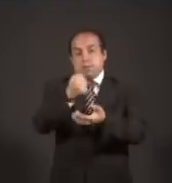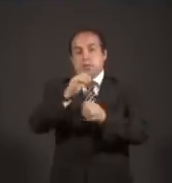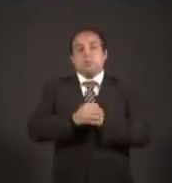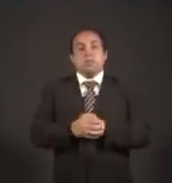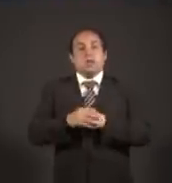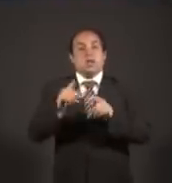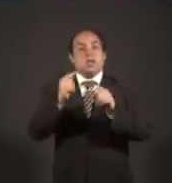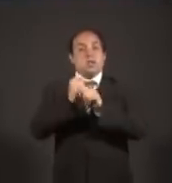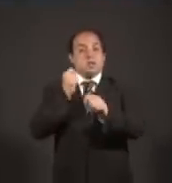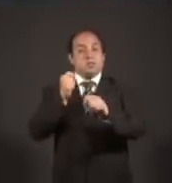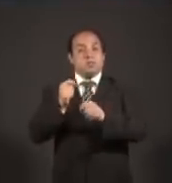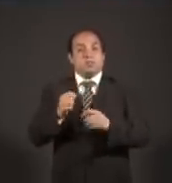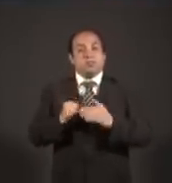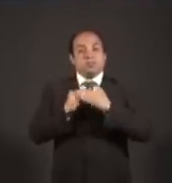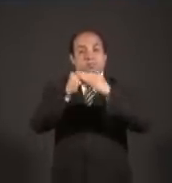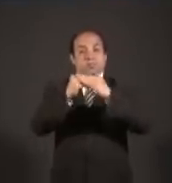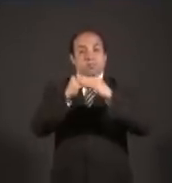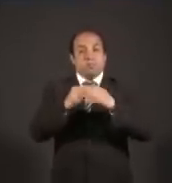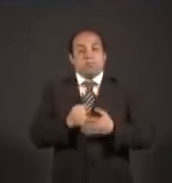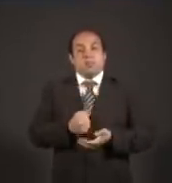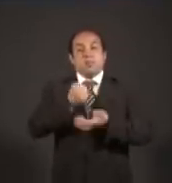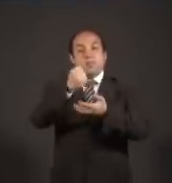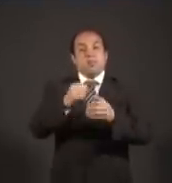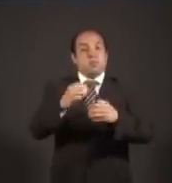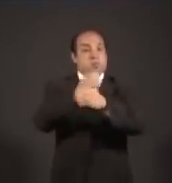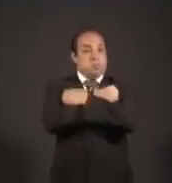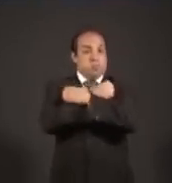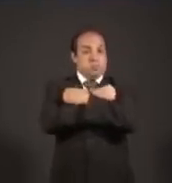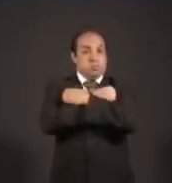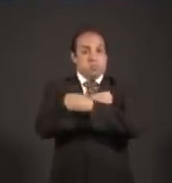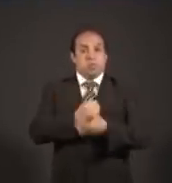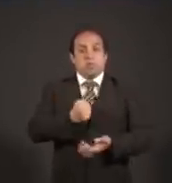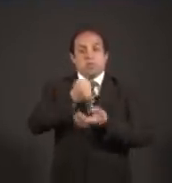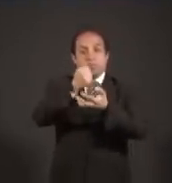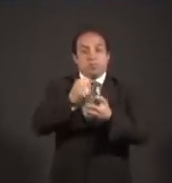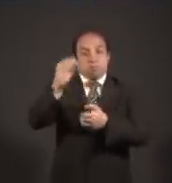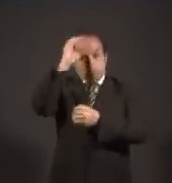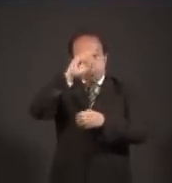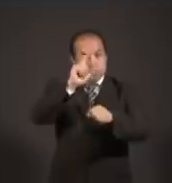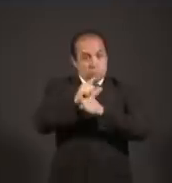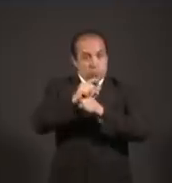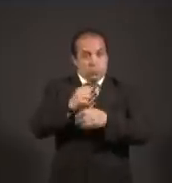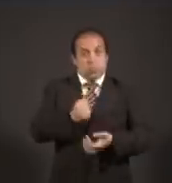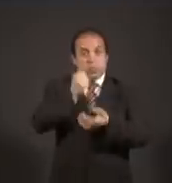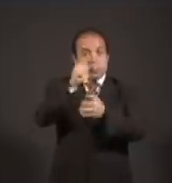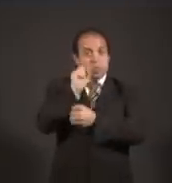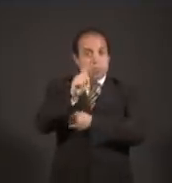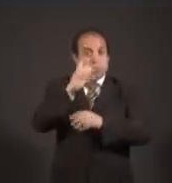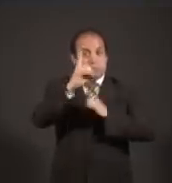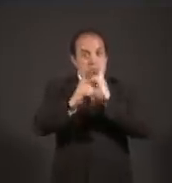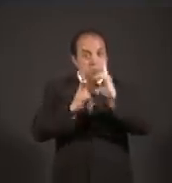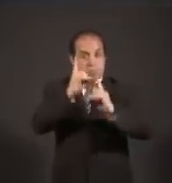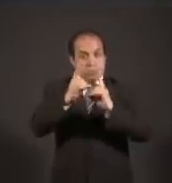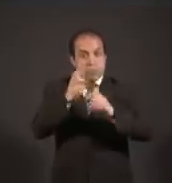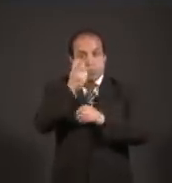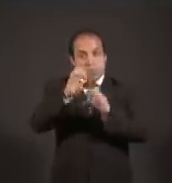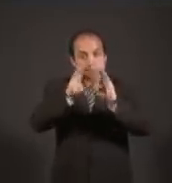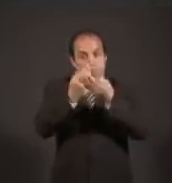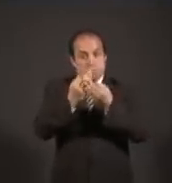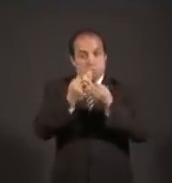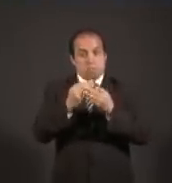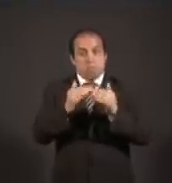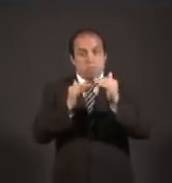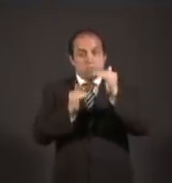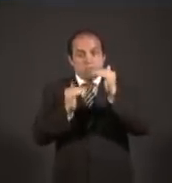sustentable, invertimos en educación, invertimos en cultura, invertimos también en deporte y de esta manera disminuimos las